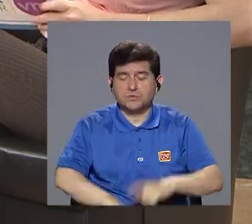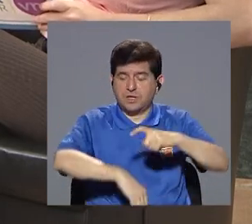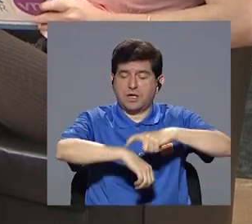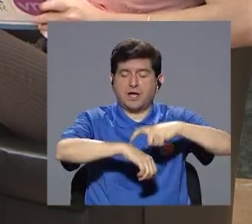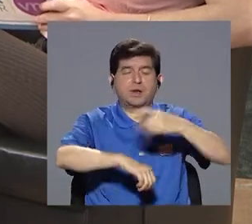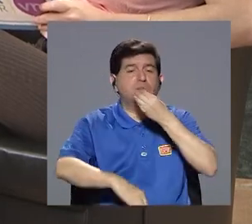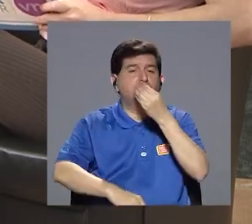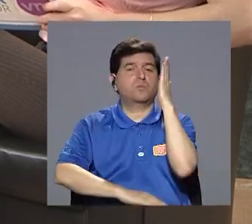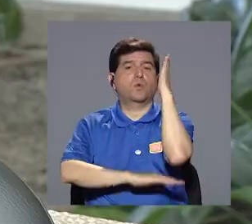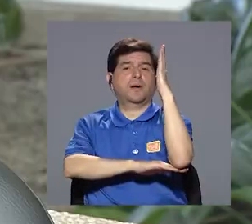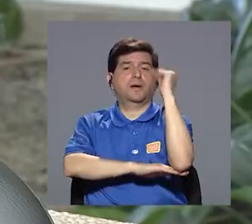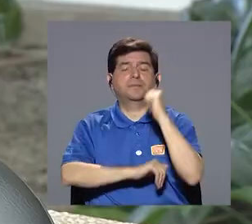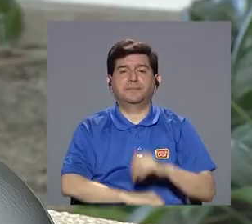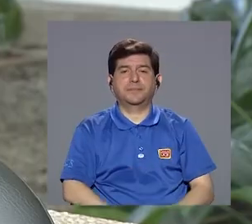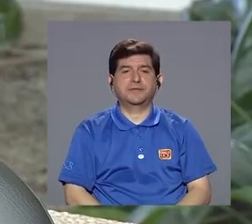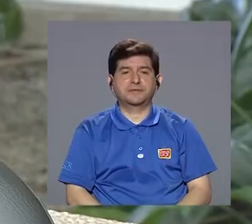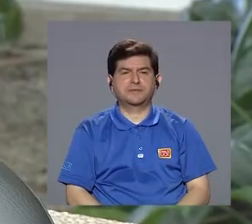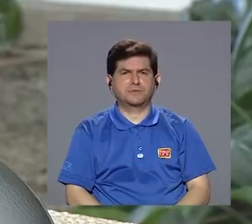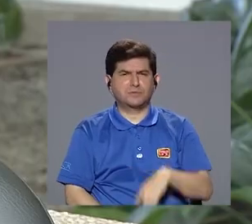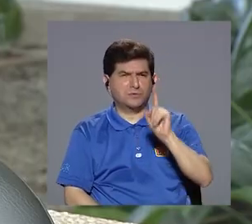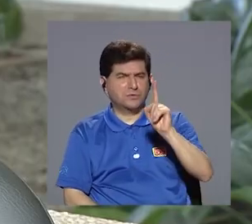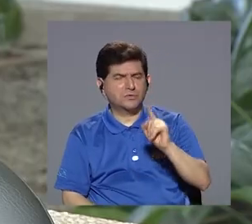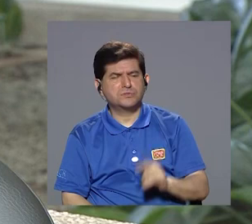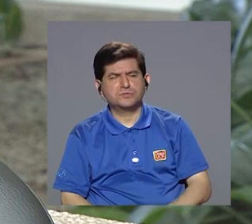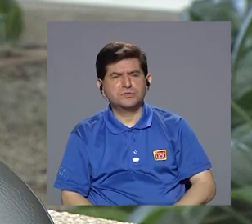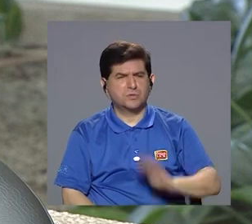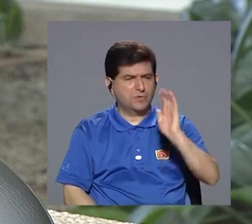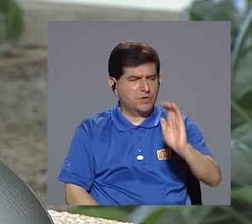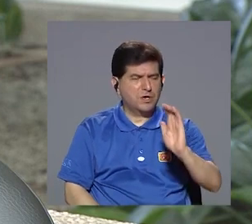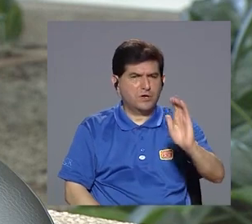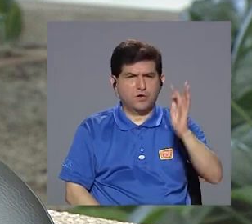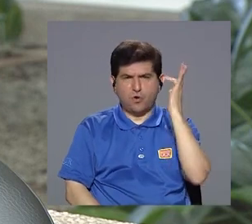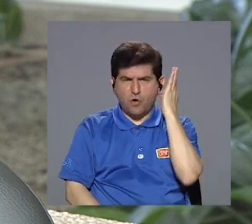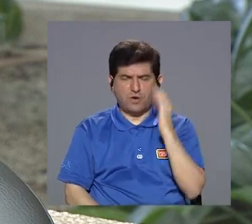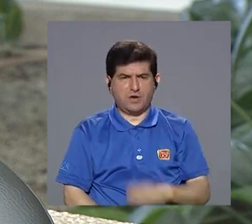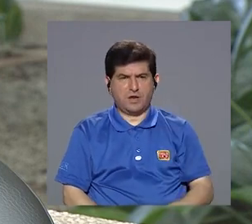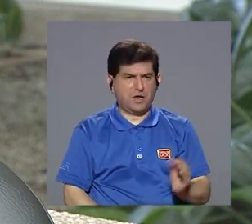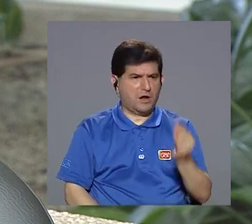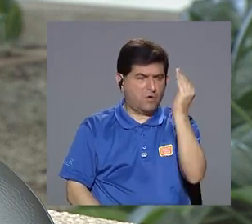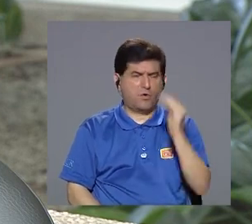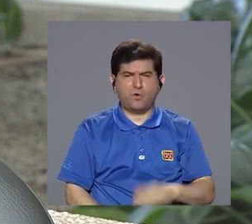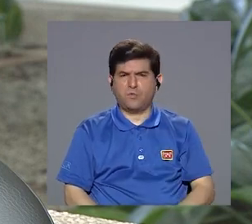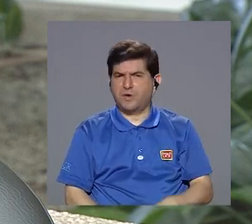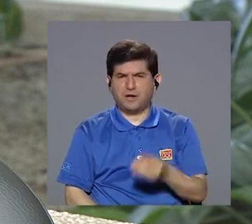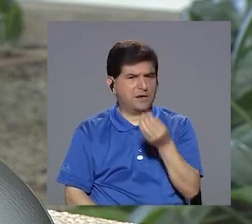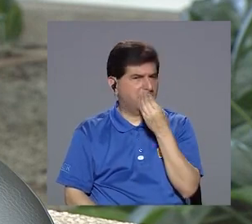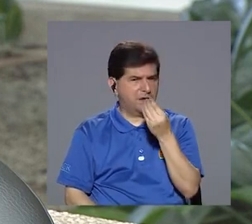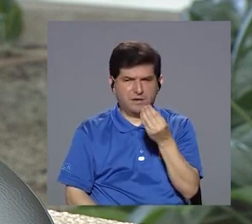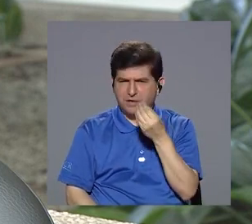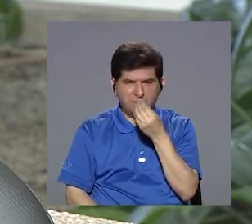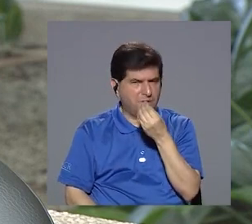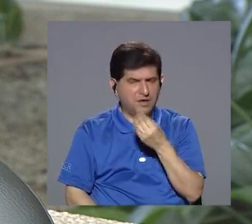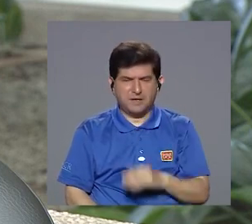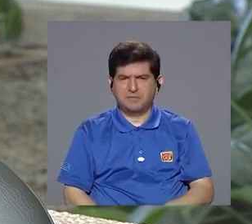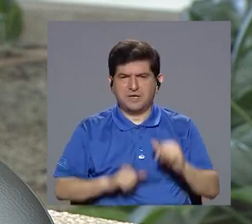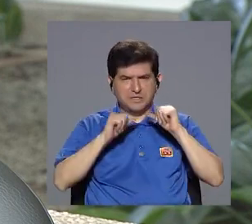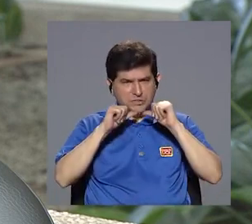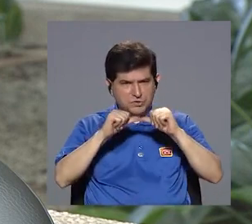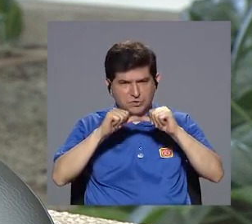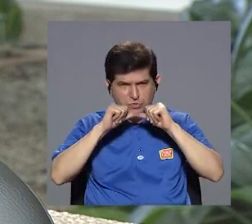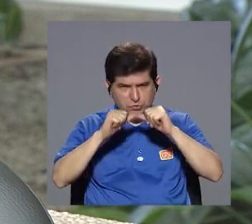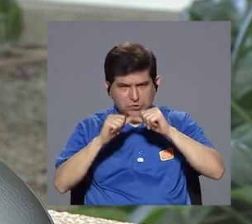en las horas de almuerzo. Uh-huh. Entonces es un poco, es cuando un chico o una chica empiezan a cortar cierto tipo de alimento de